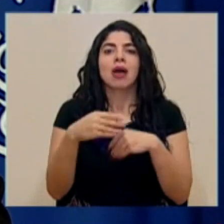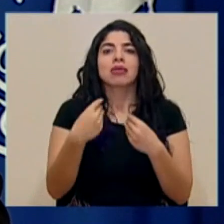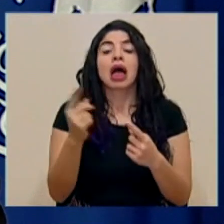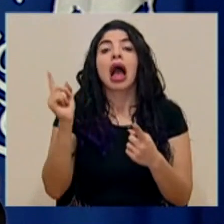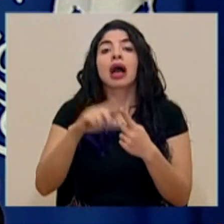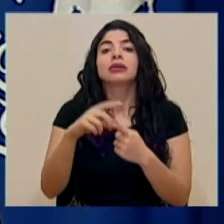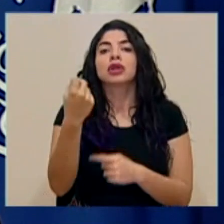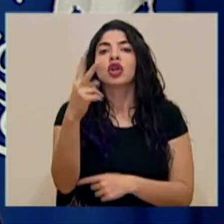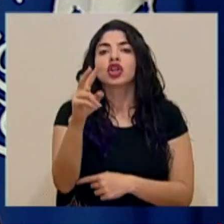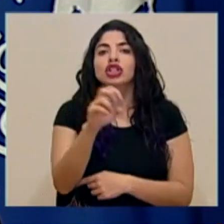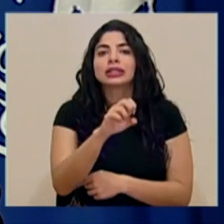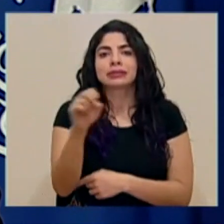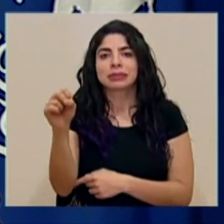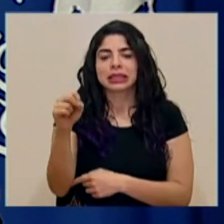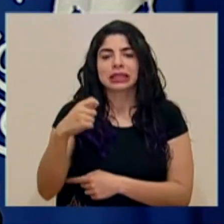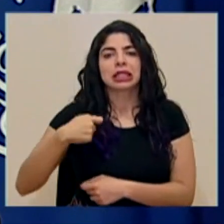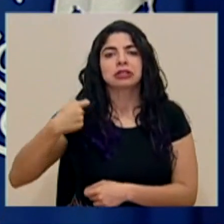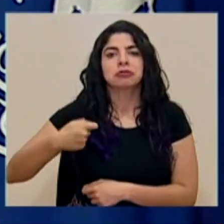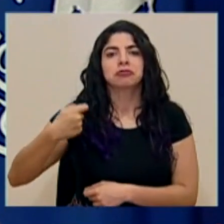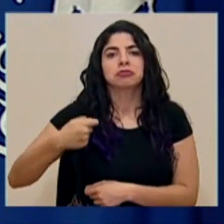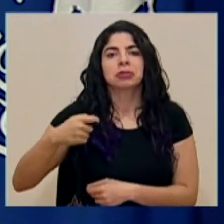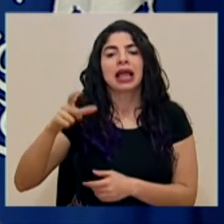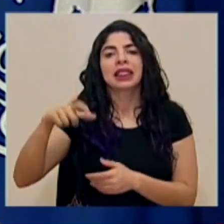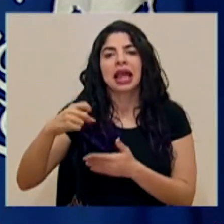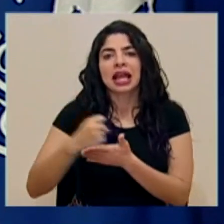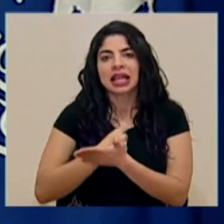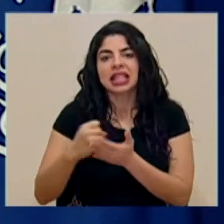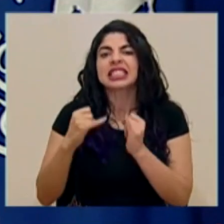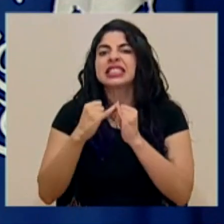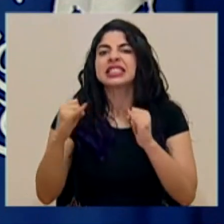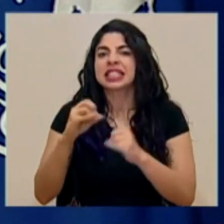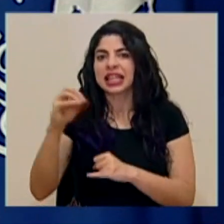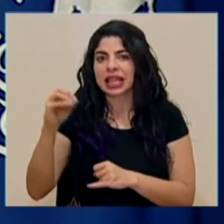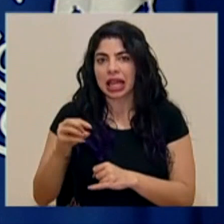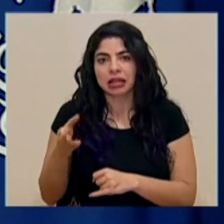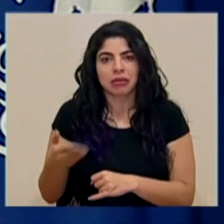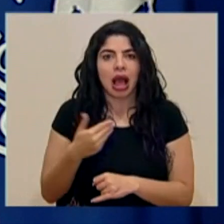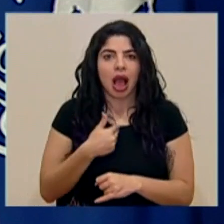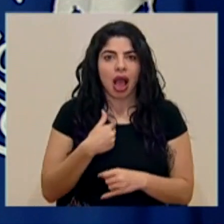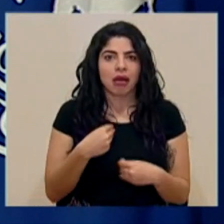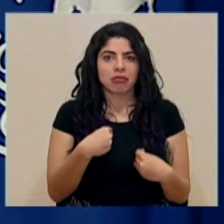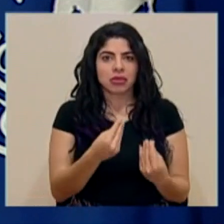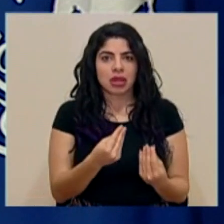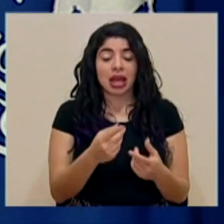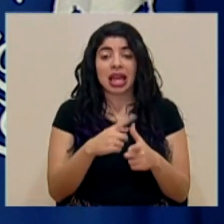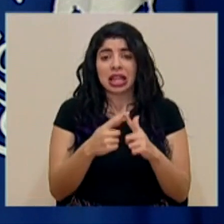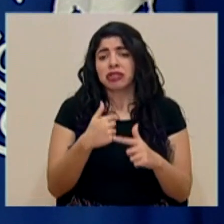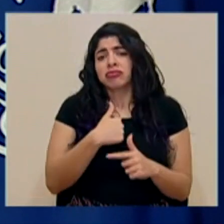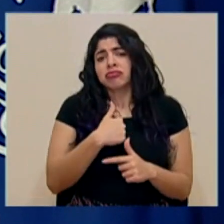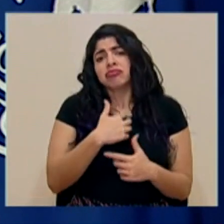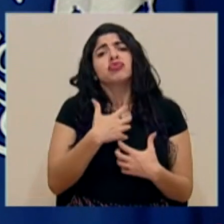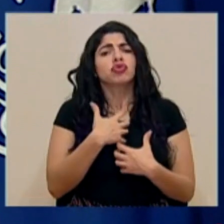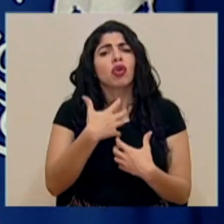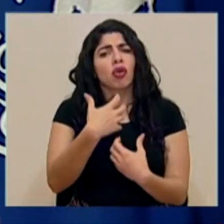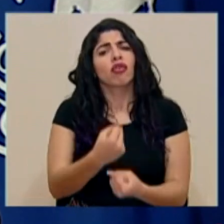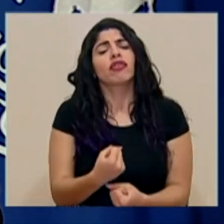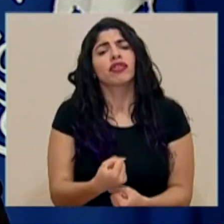12 meses, financiamiento de tarjetas de crédito sin intereses. Entonces, yo confío en que